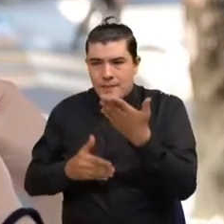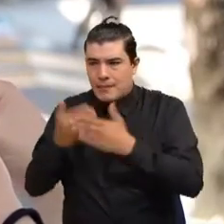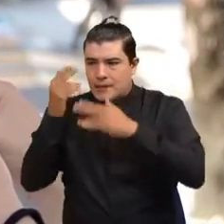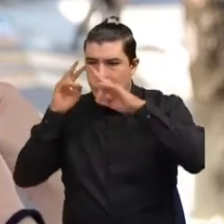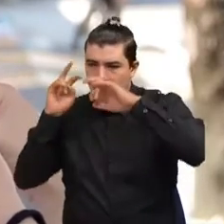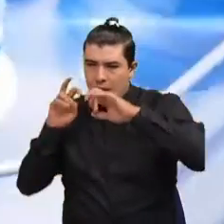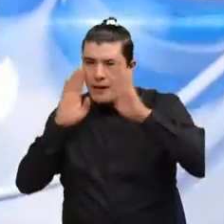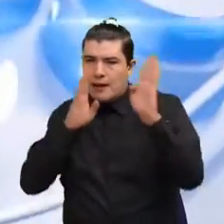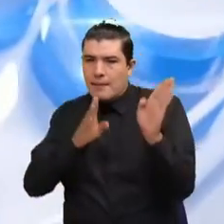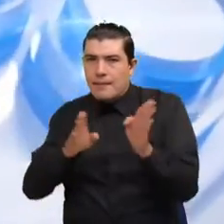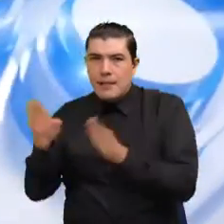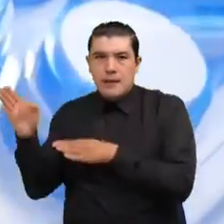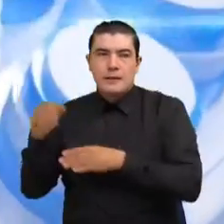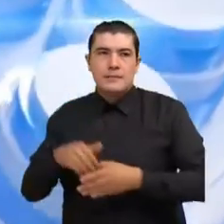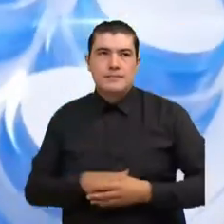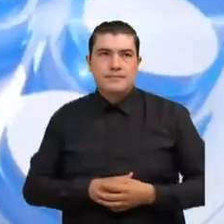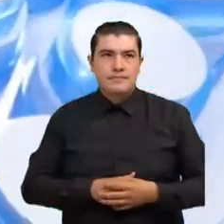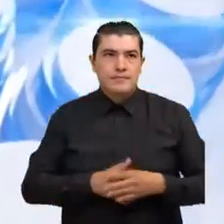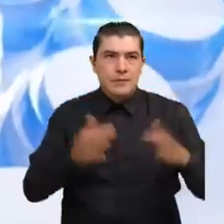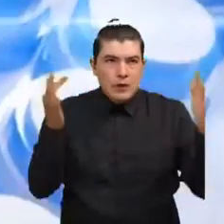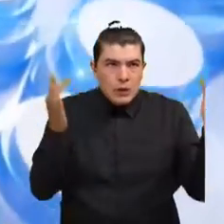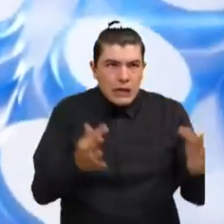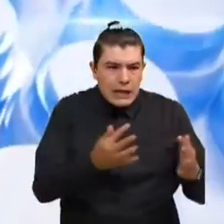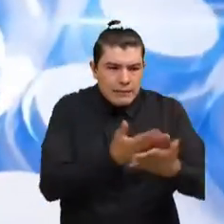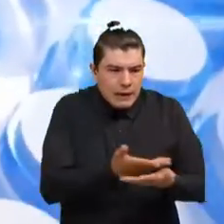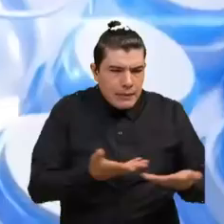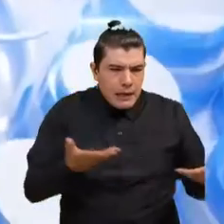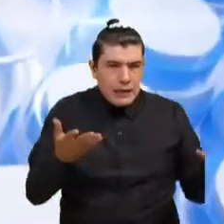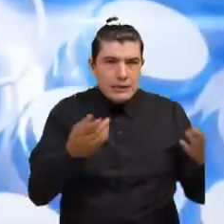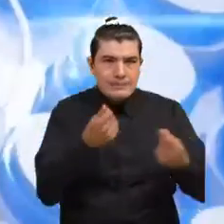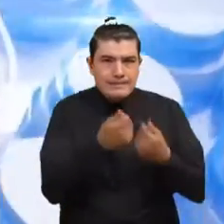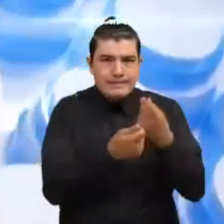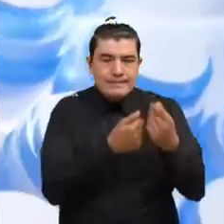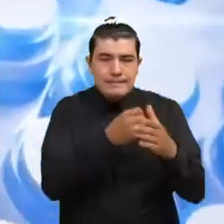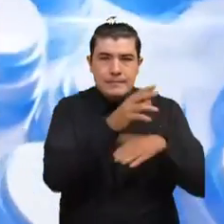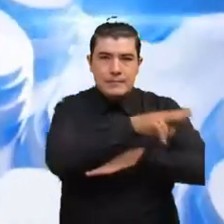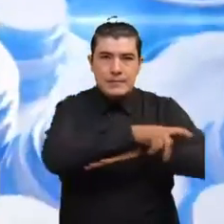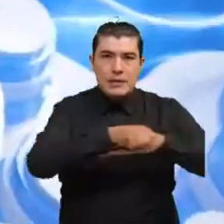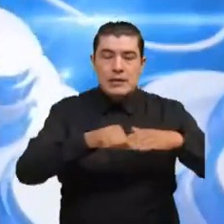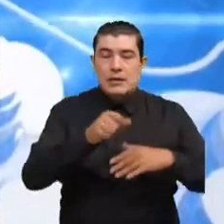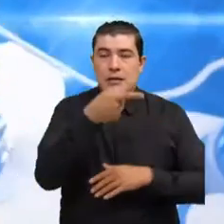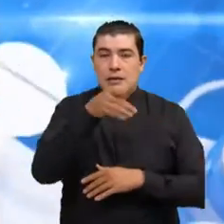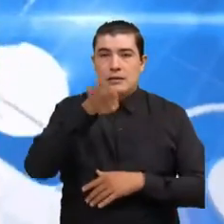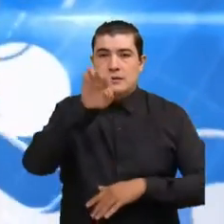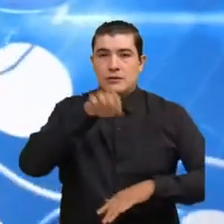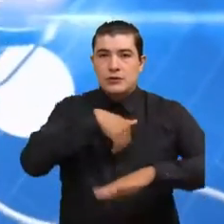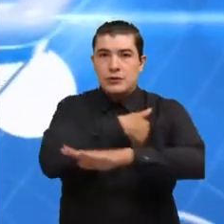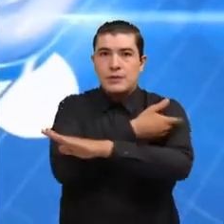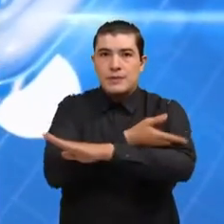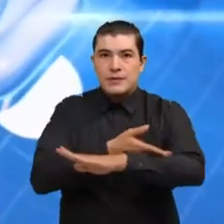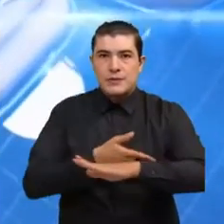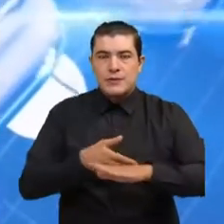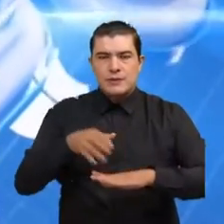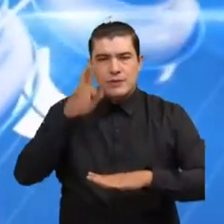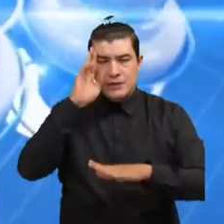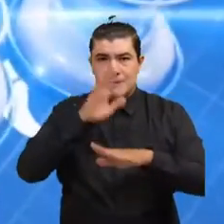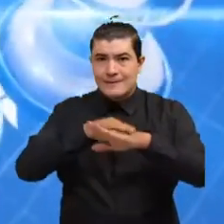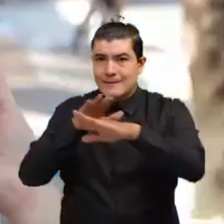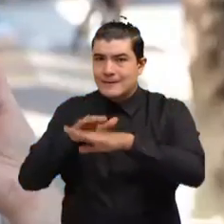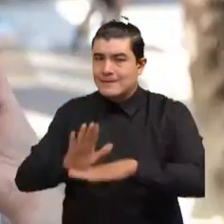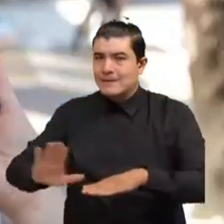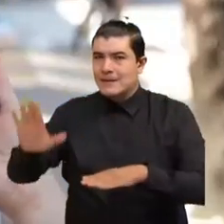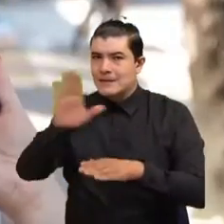un plan candado. El valor comercial de los equipos asciende a 18 millones de pesos, haciendo un llamado a las